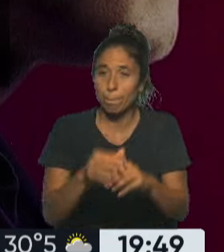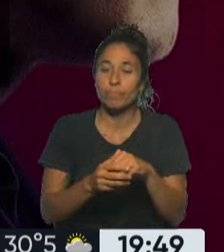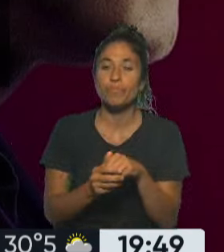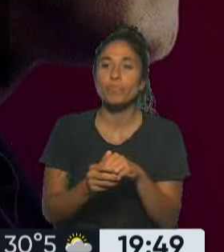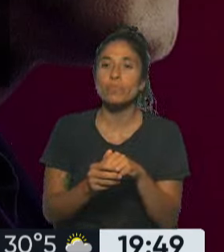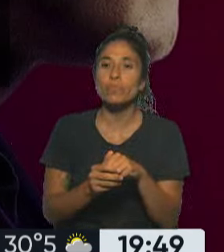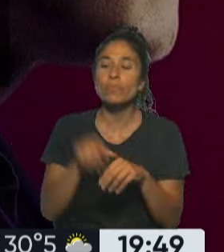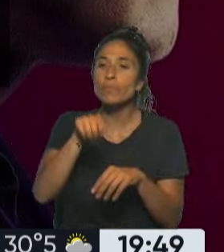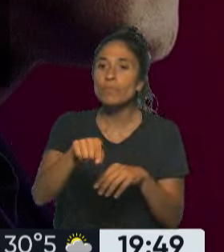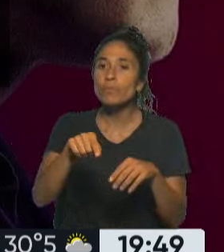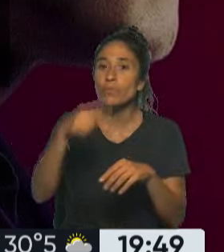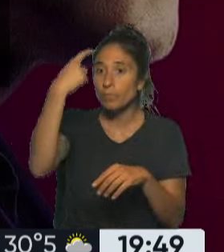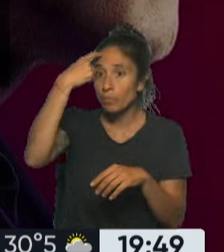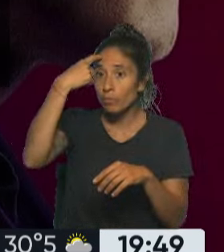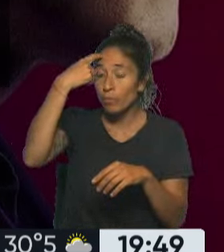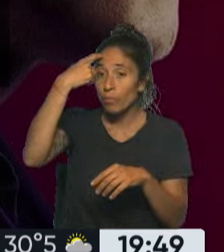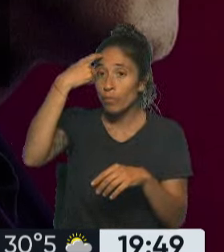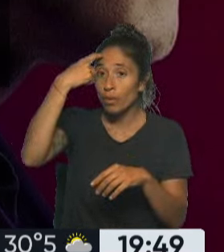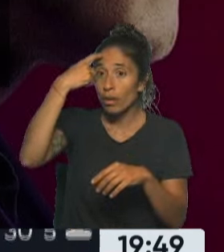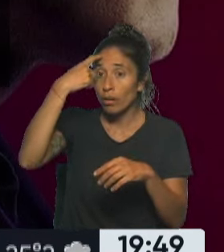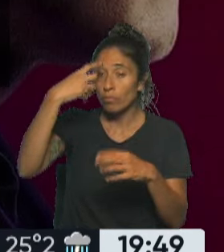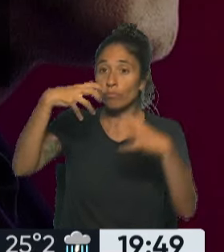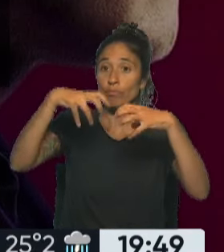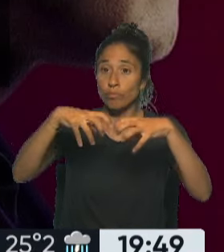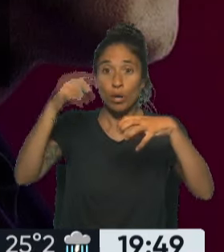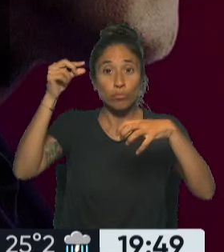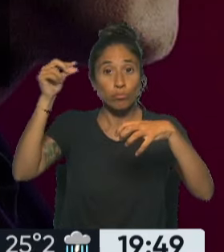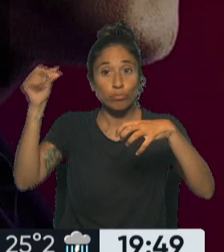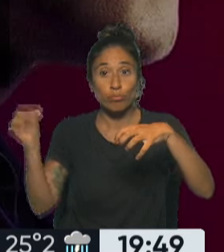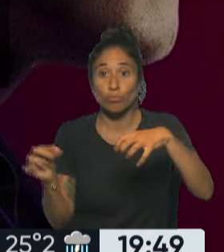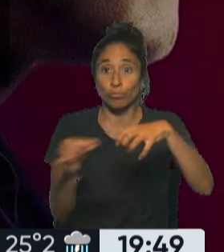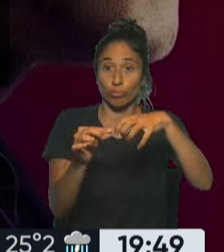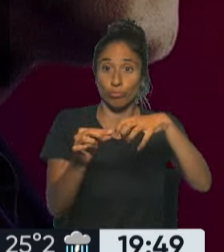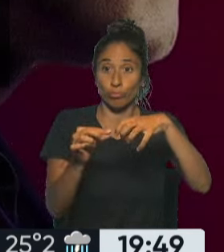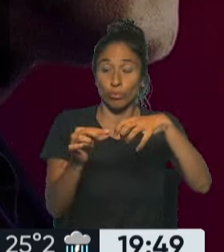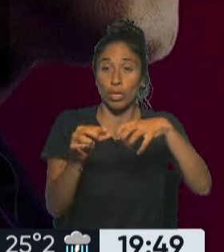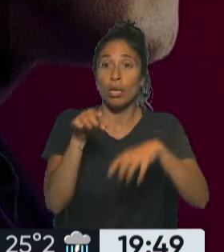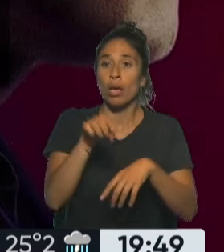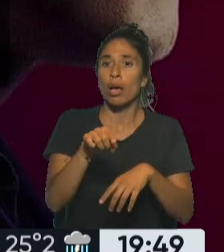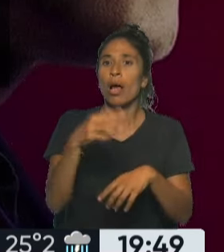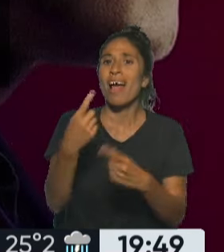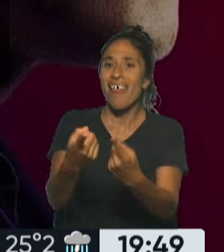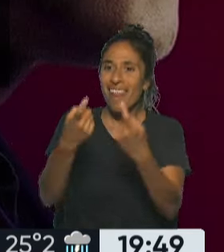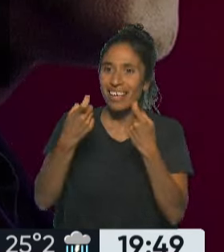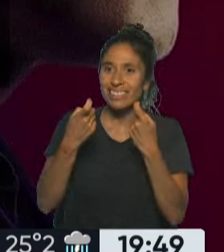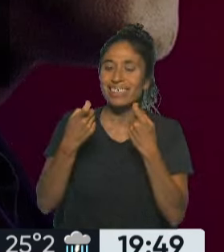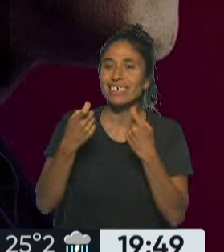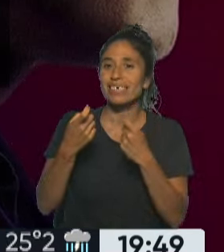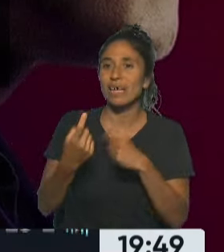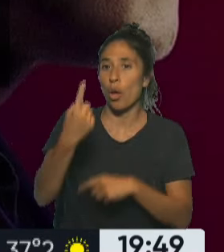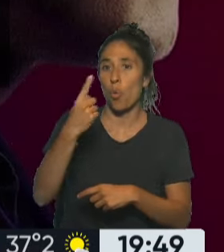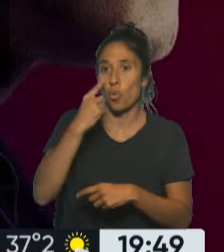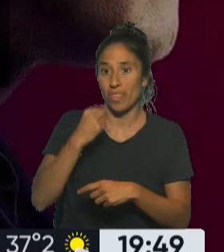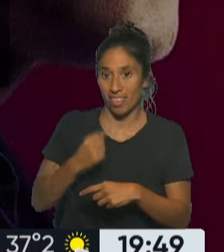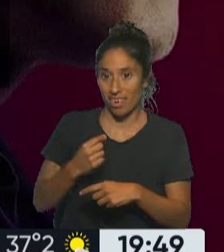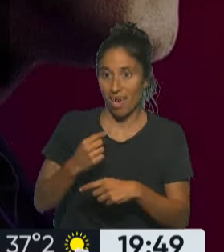implanta en el cráneo eh Y se carga una vez por día con un cargador externo vía